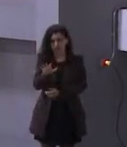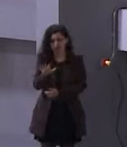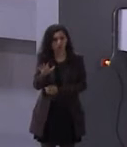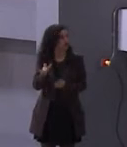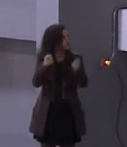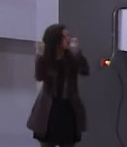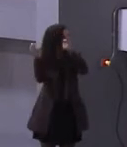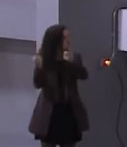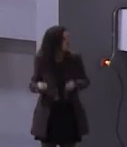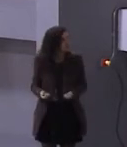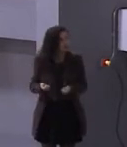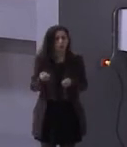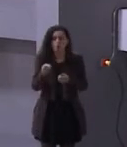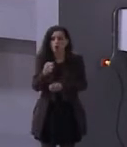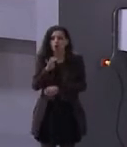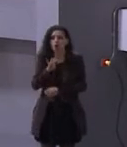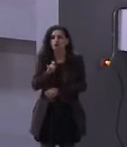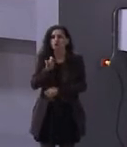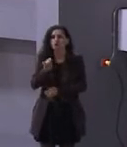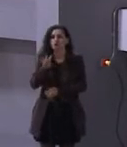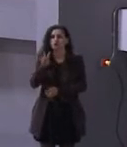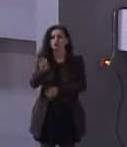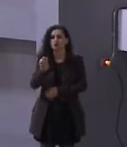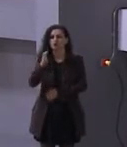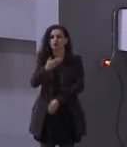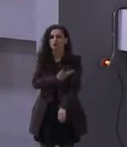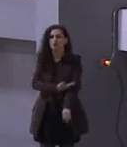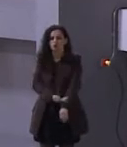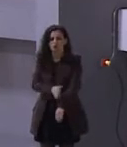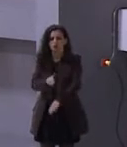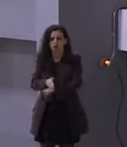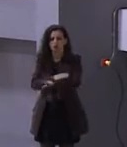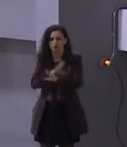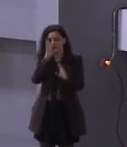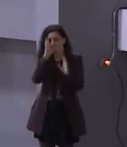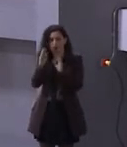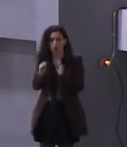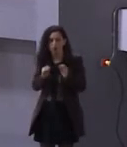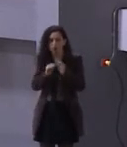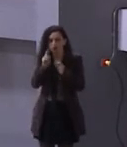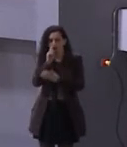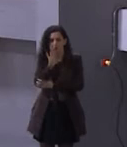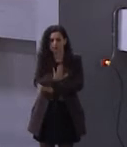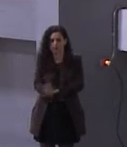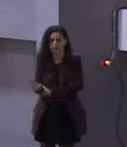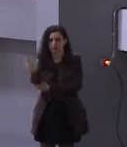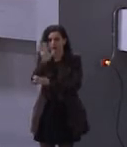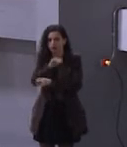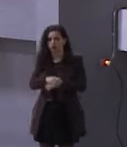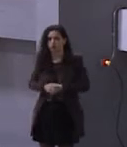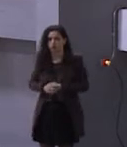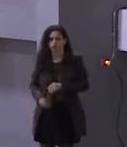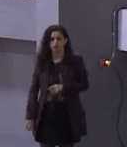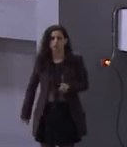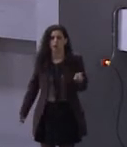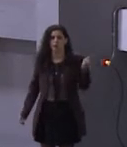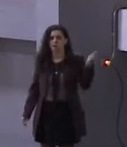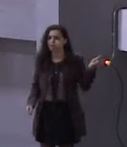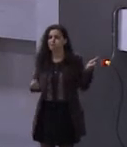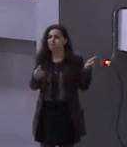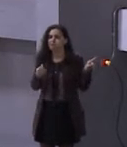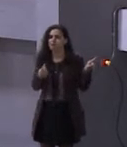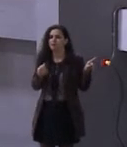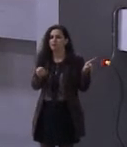4.49 billones, que fue el acuerdo nacional. Allí está faltando